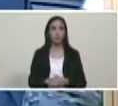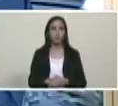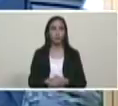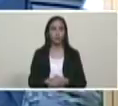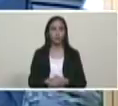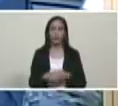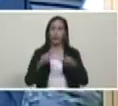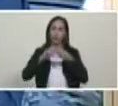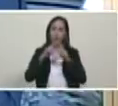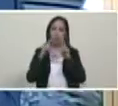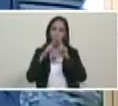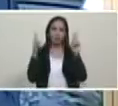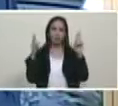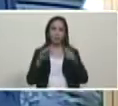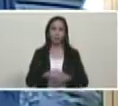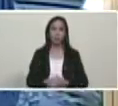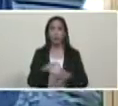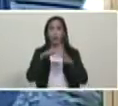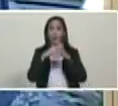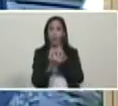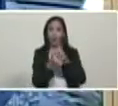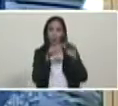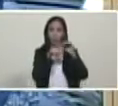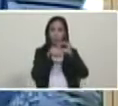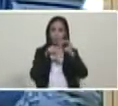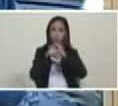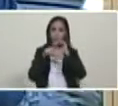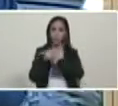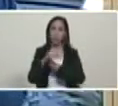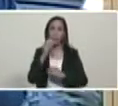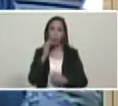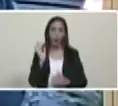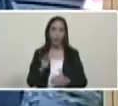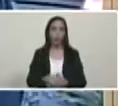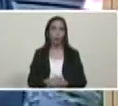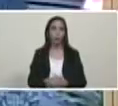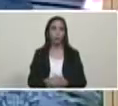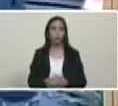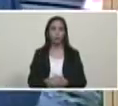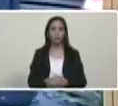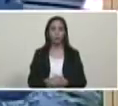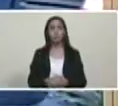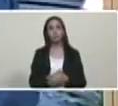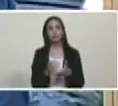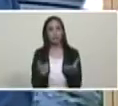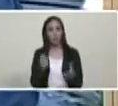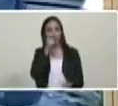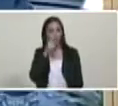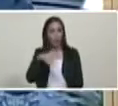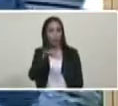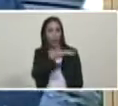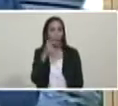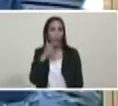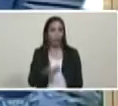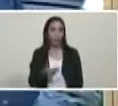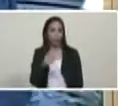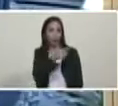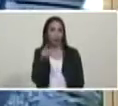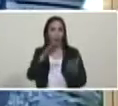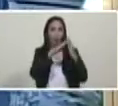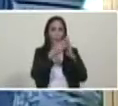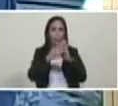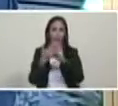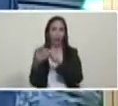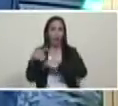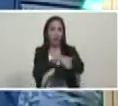la paz en el barrio. La paz la garantiza el pueblo, en la comunidad, en las